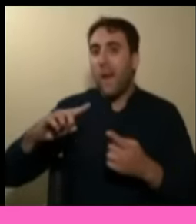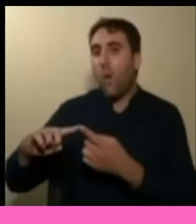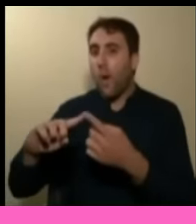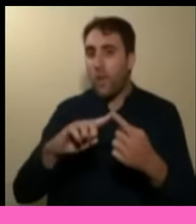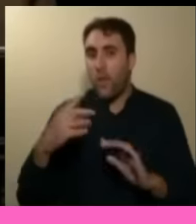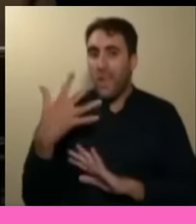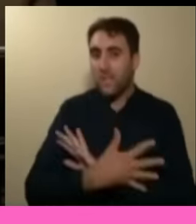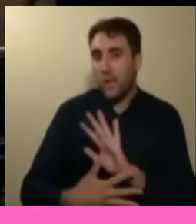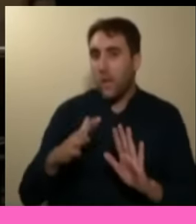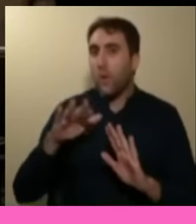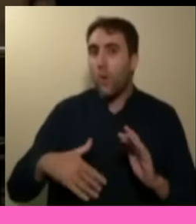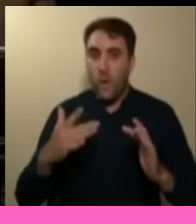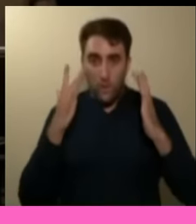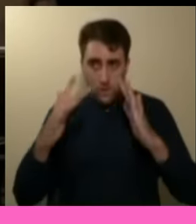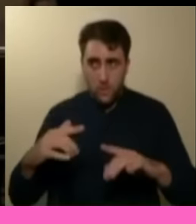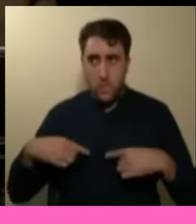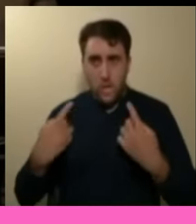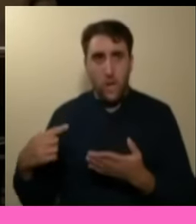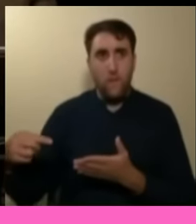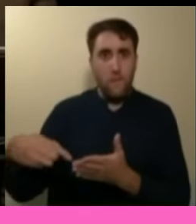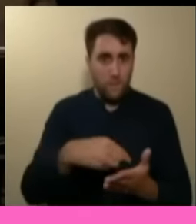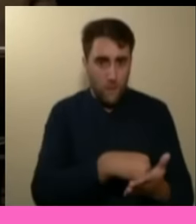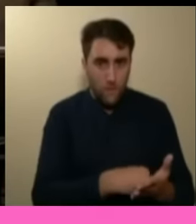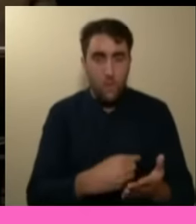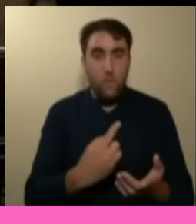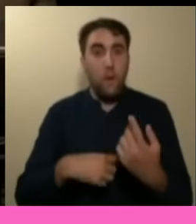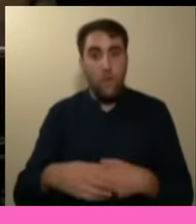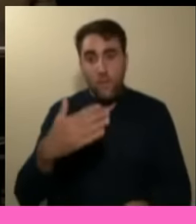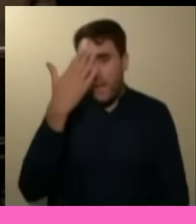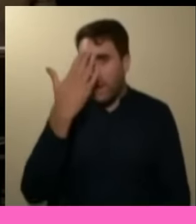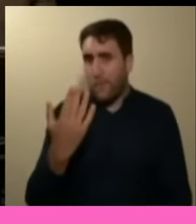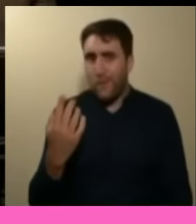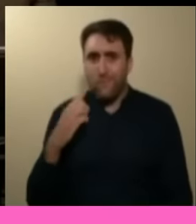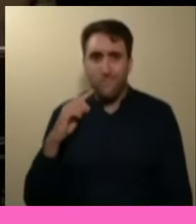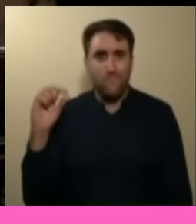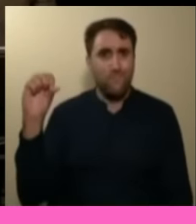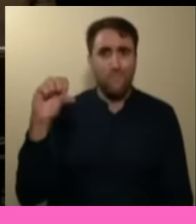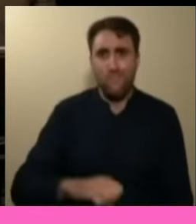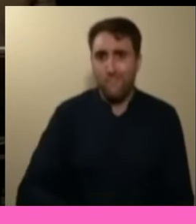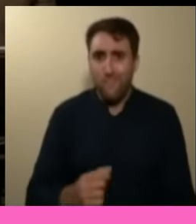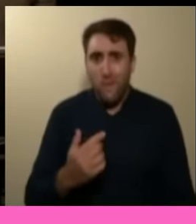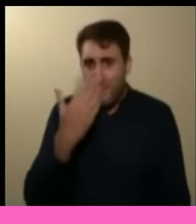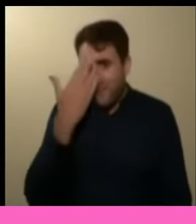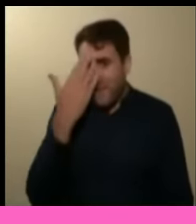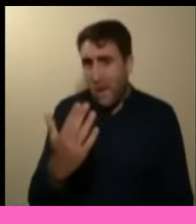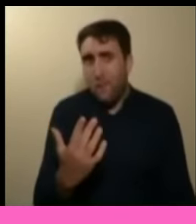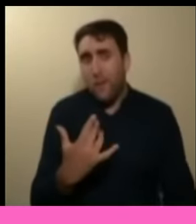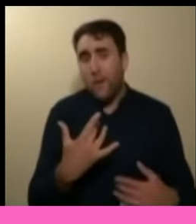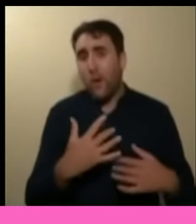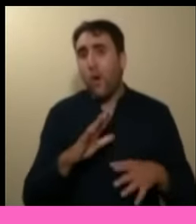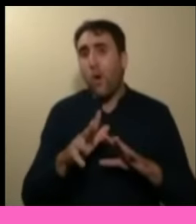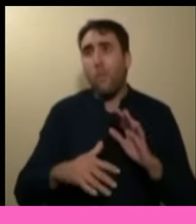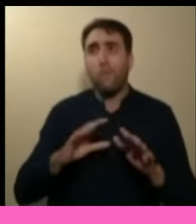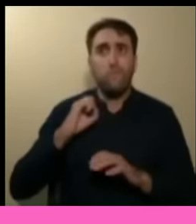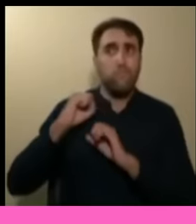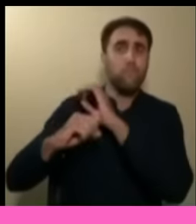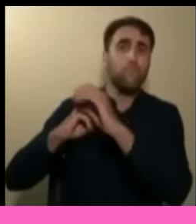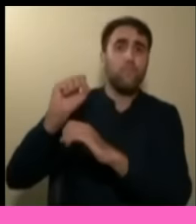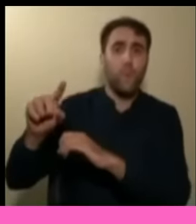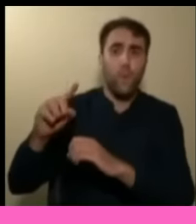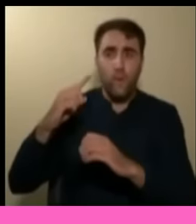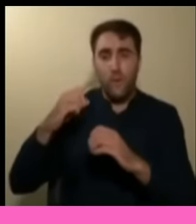educación y lo firmamos. El Frente Amplio después no pudo cumplir con nada porque el Frente Amplio lamentablemente es rehén de los sindicatos en muchos de estos temas.